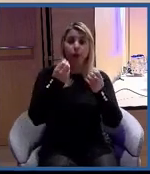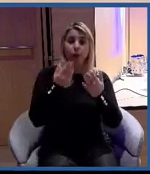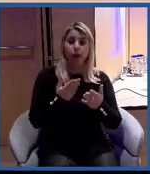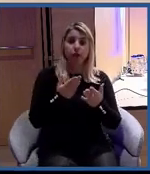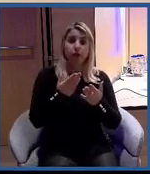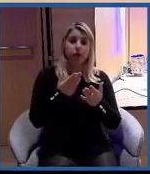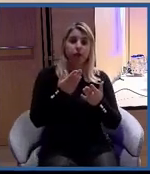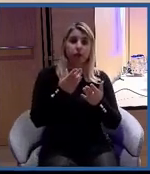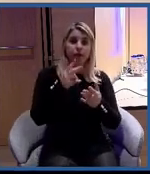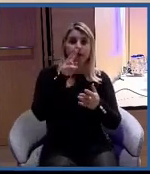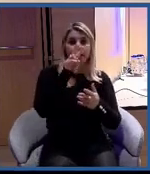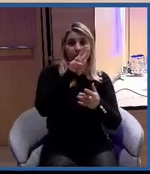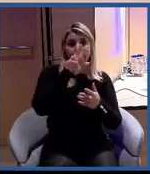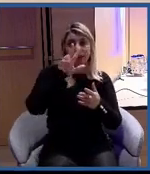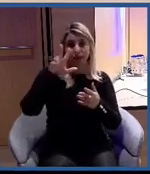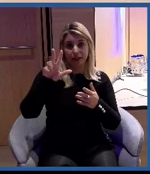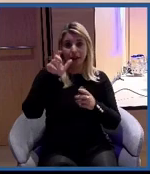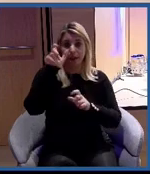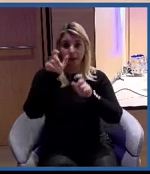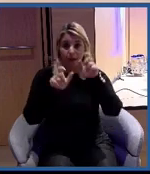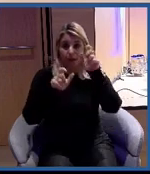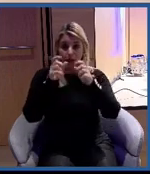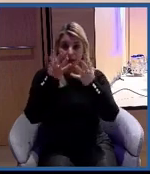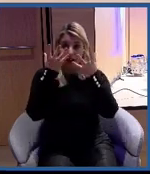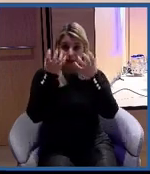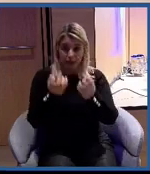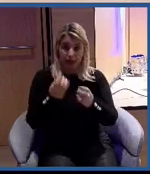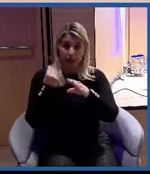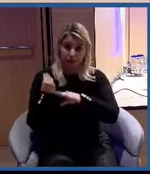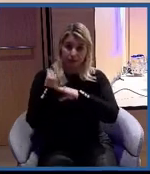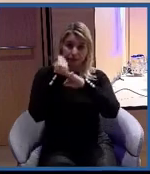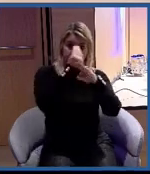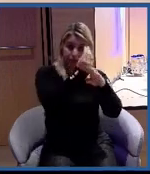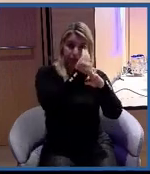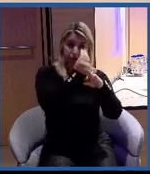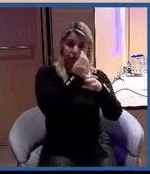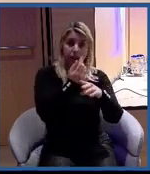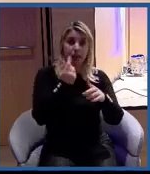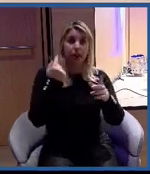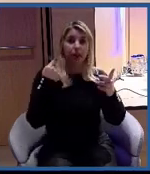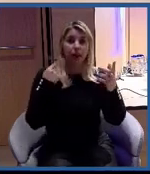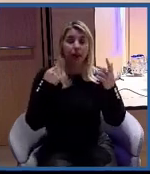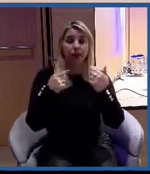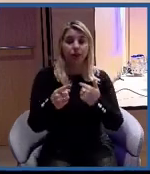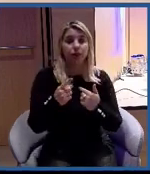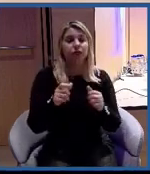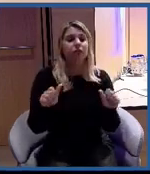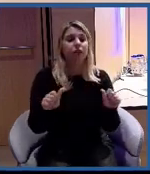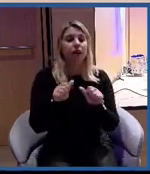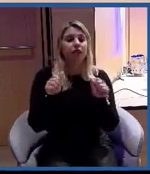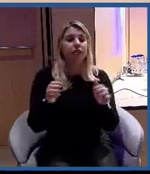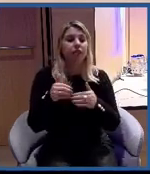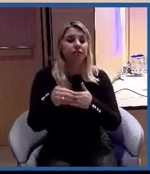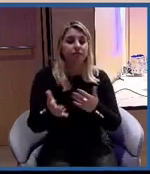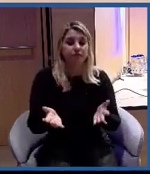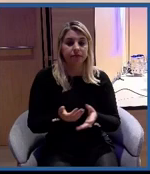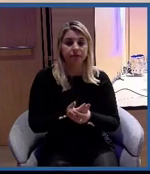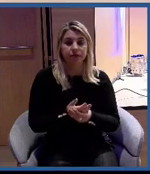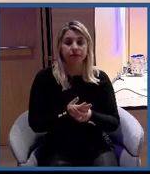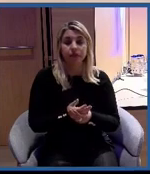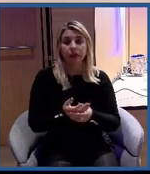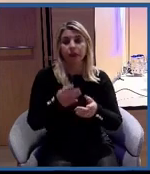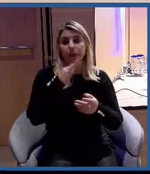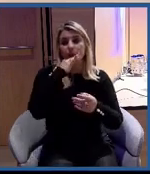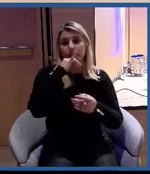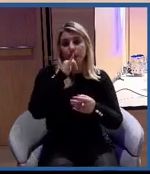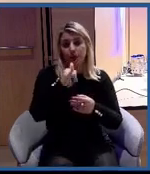tiene 23 candidatos a alcalde o sea con qué con Qué cantidad de votos va a asumir el alcalde en esos